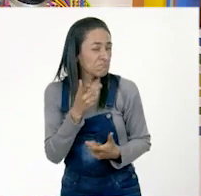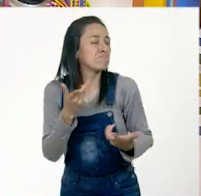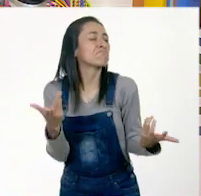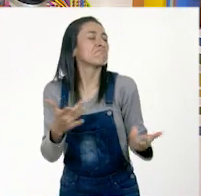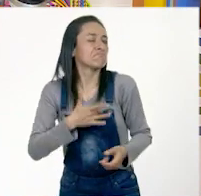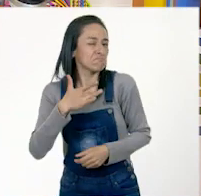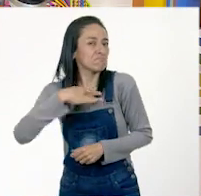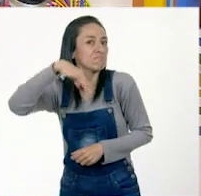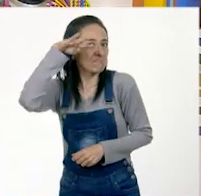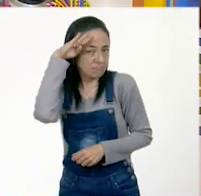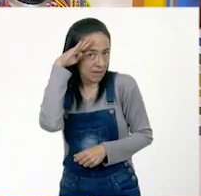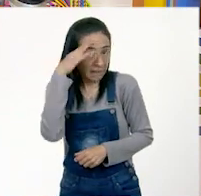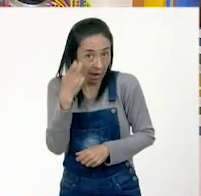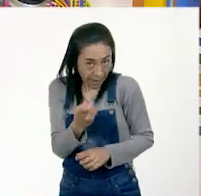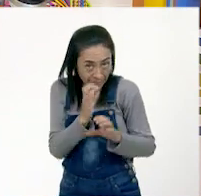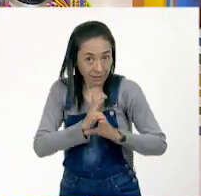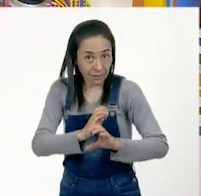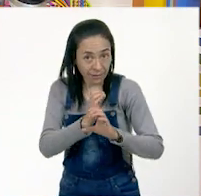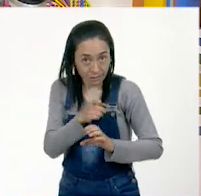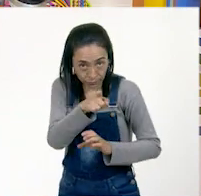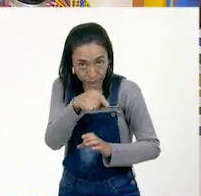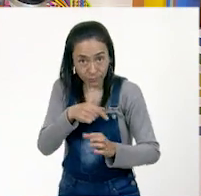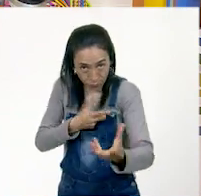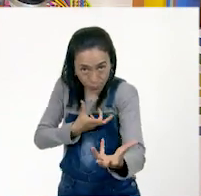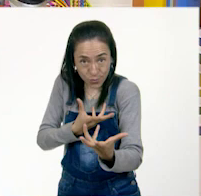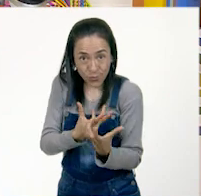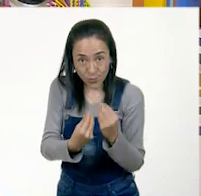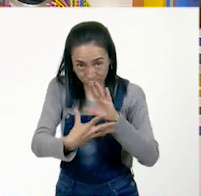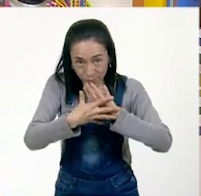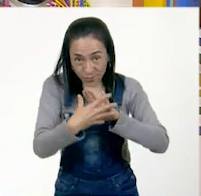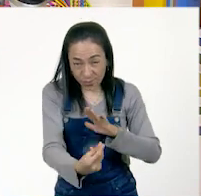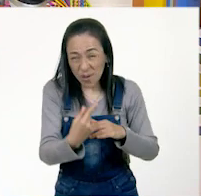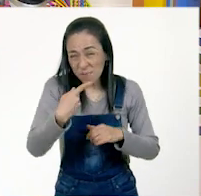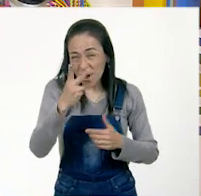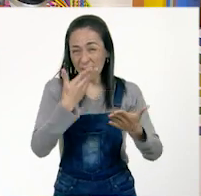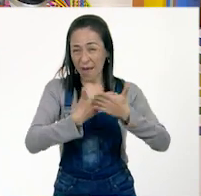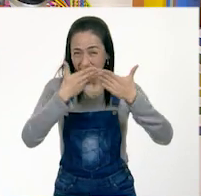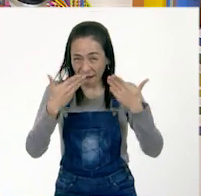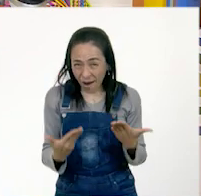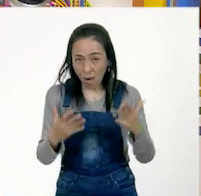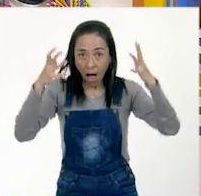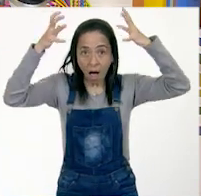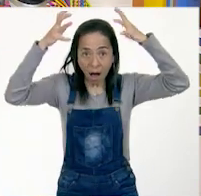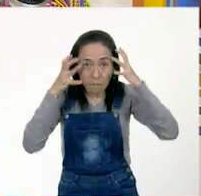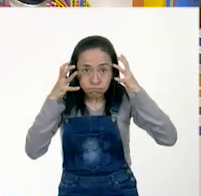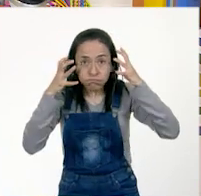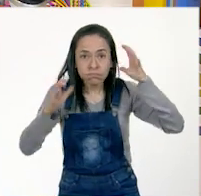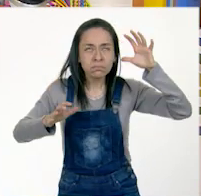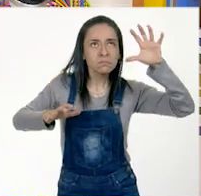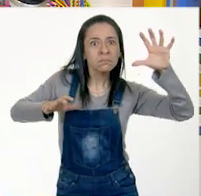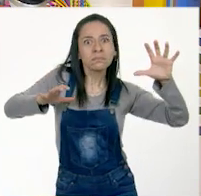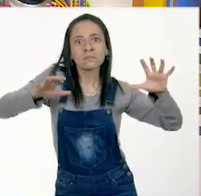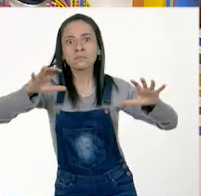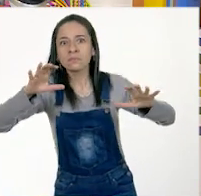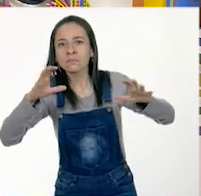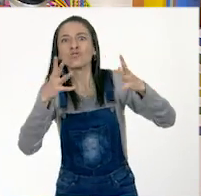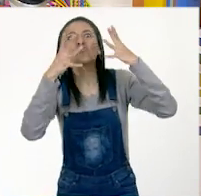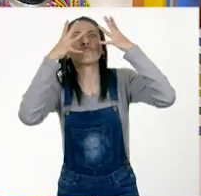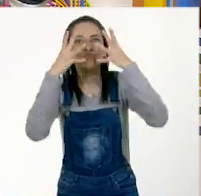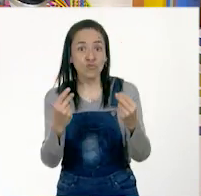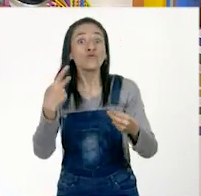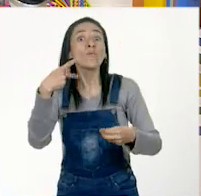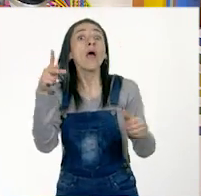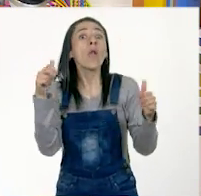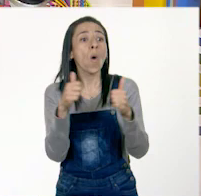esta canción y somos muchos astronautas? Pero lo vamos a hacer brazos estirados. Eso